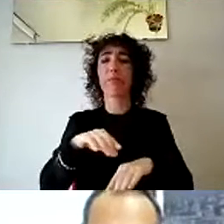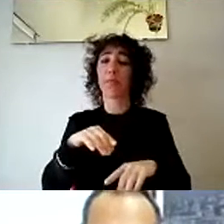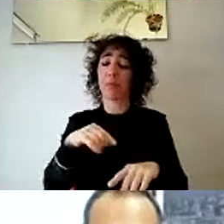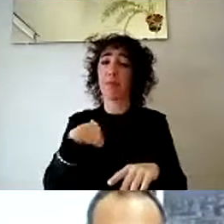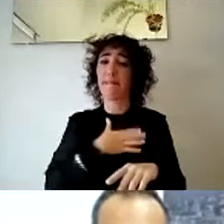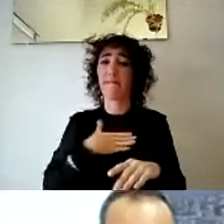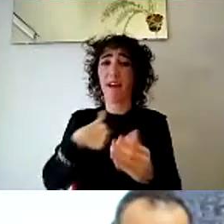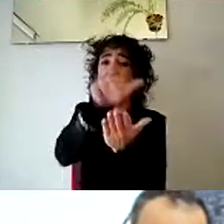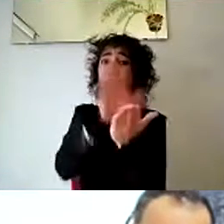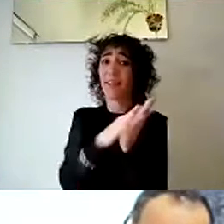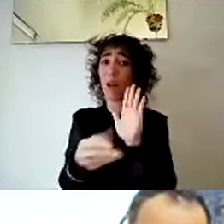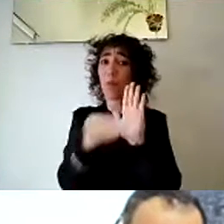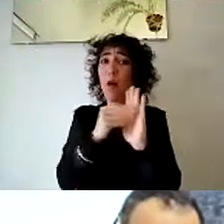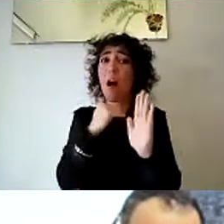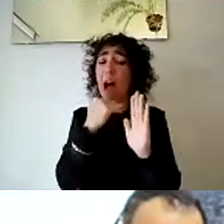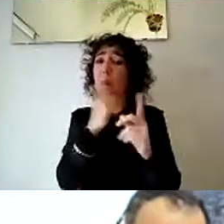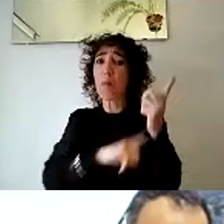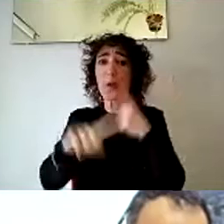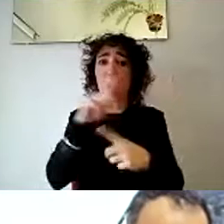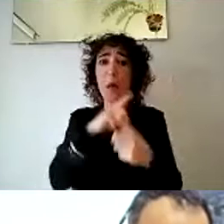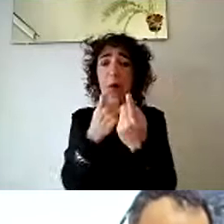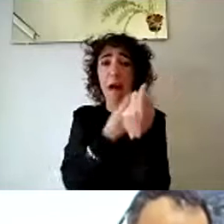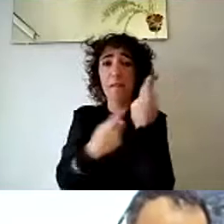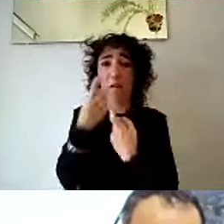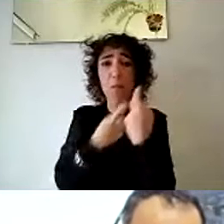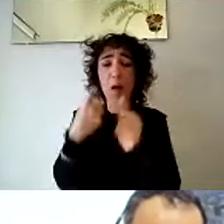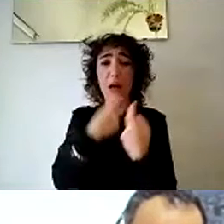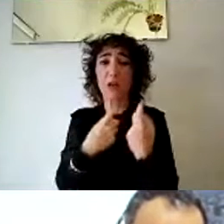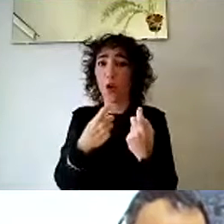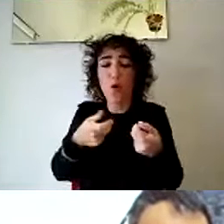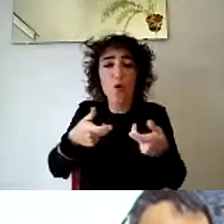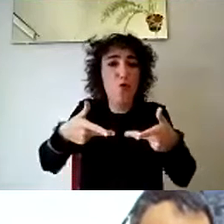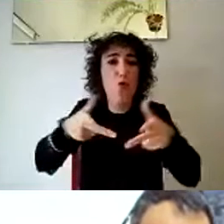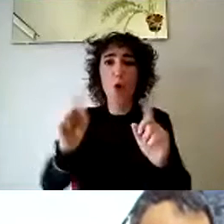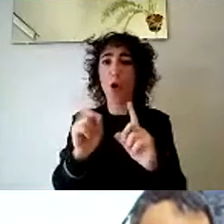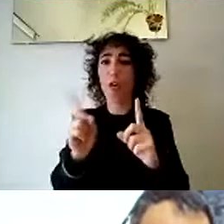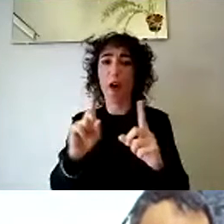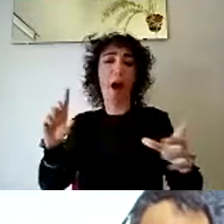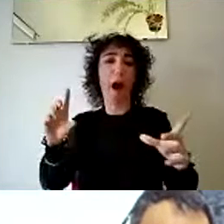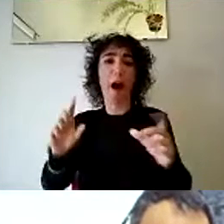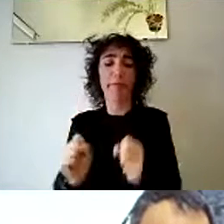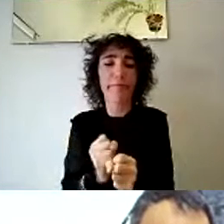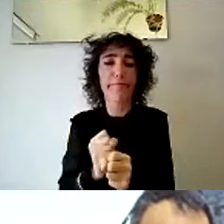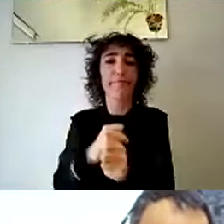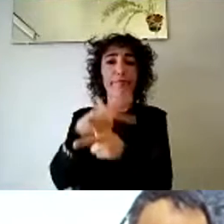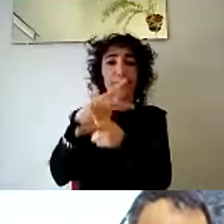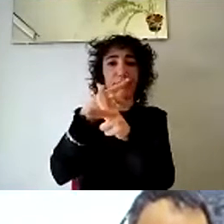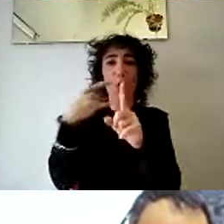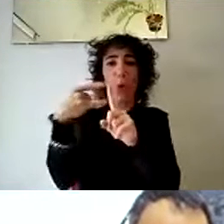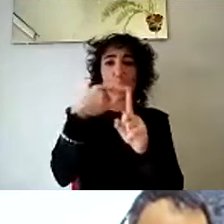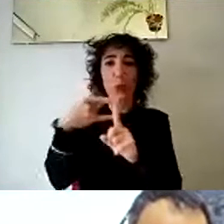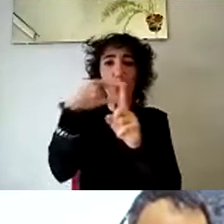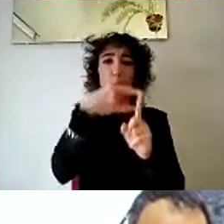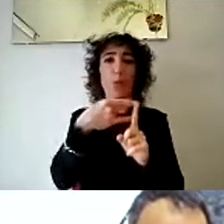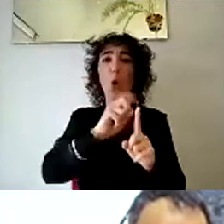problema informático que no deja pues lo que es conectar a la compañera. El resto de